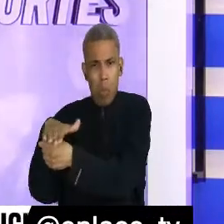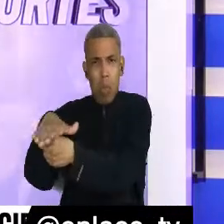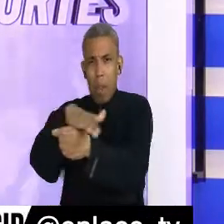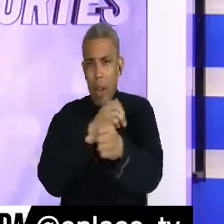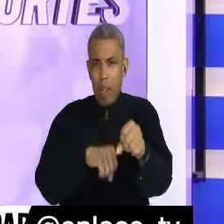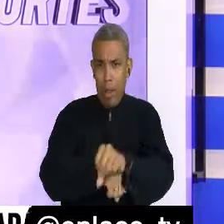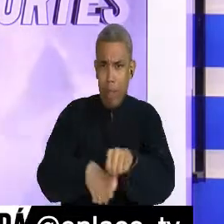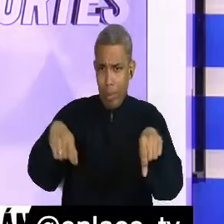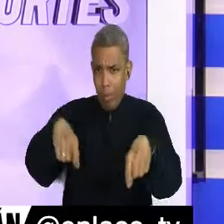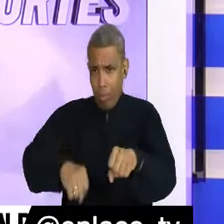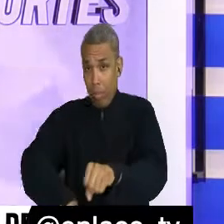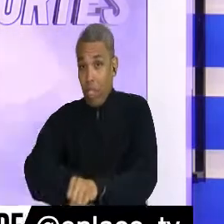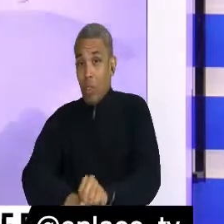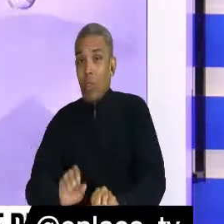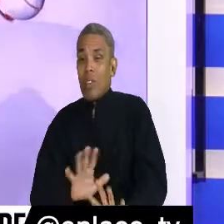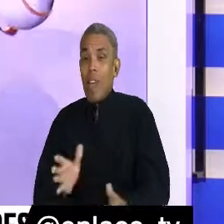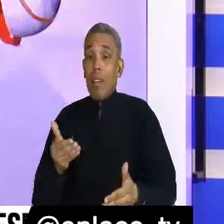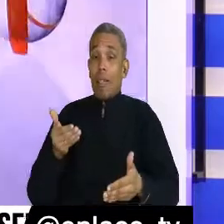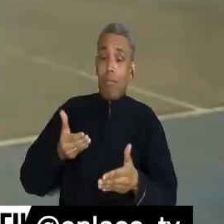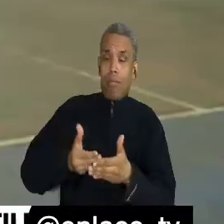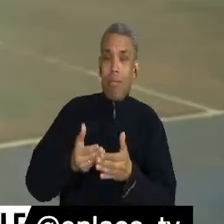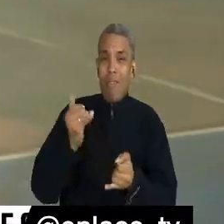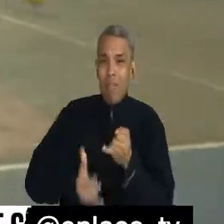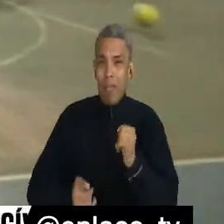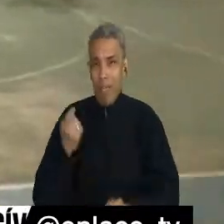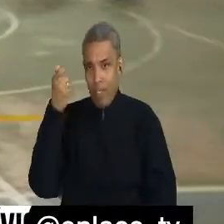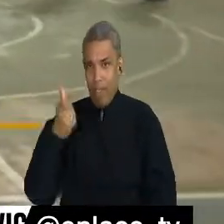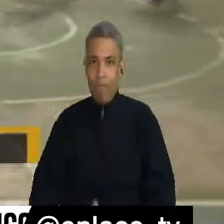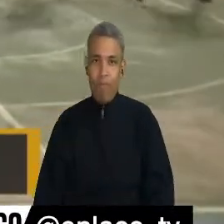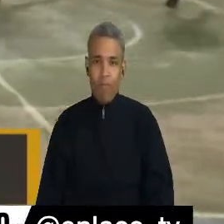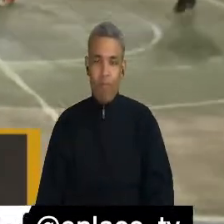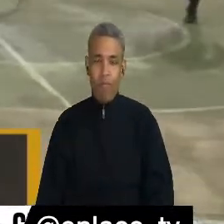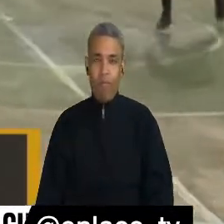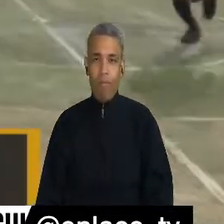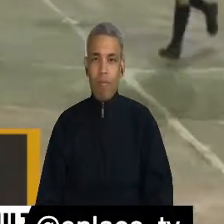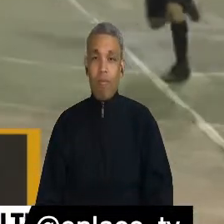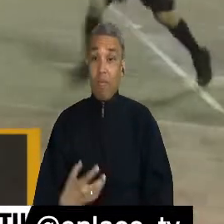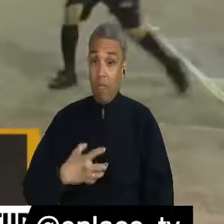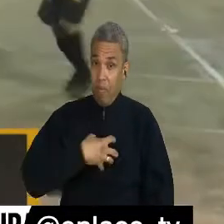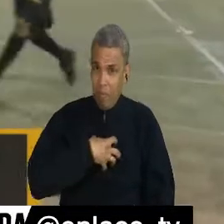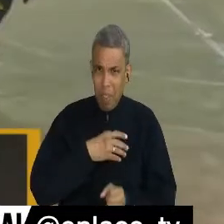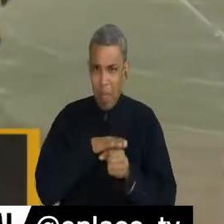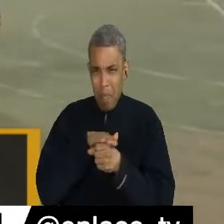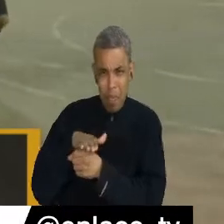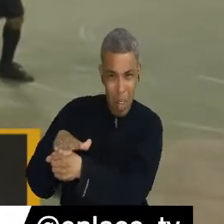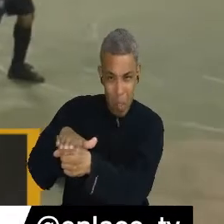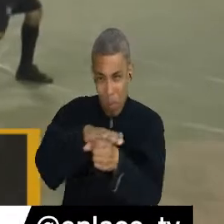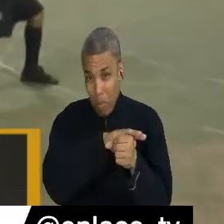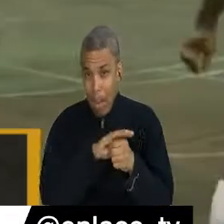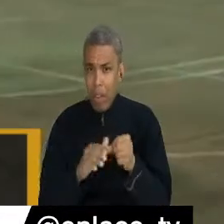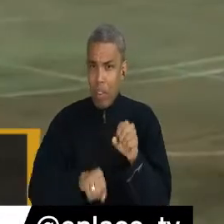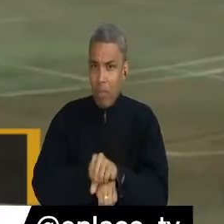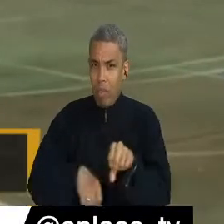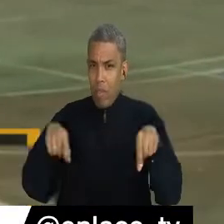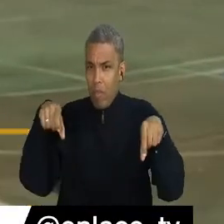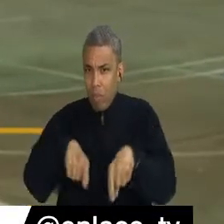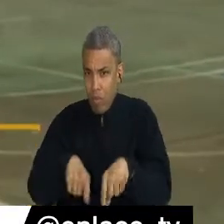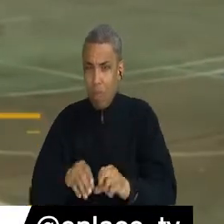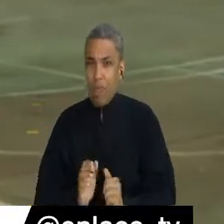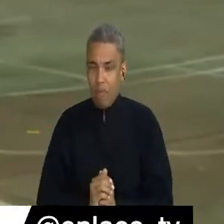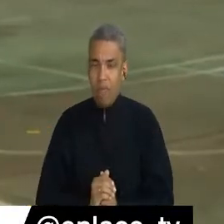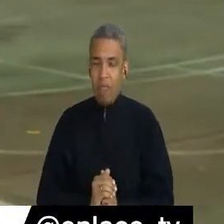ciudad ha llegado a su recta final. Llega a su recta final el torneo descentralizado de microfútbol que se juega en las canchas de